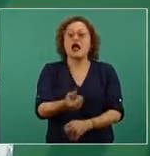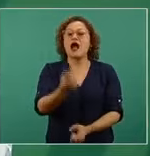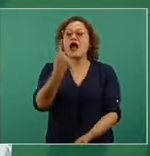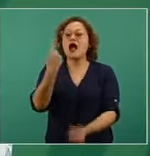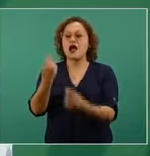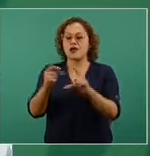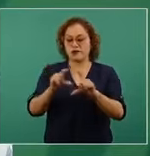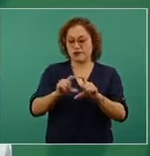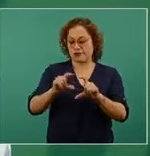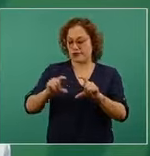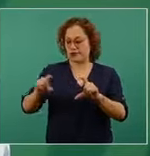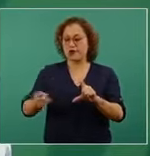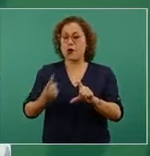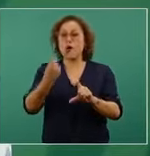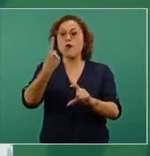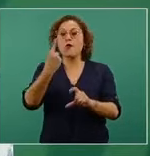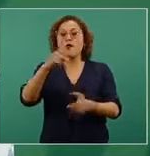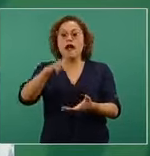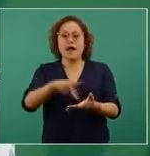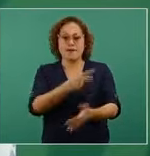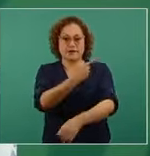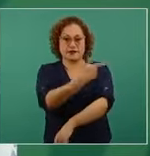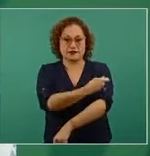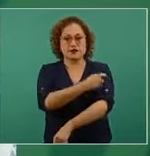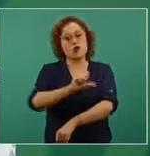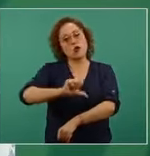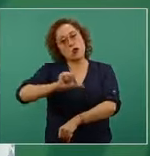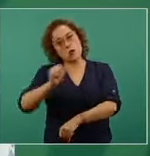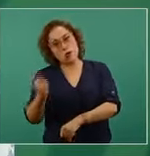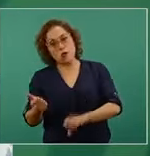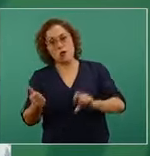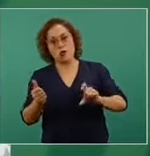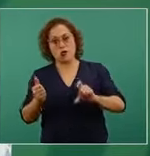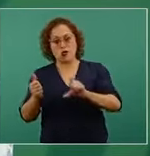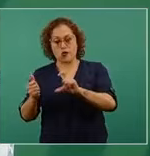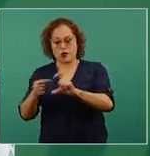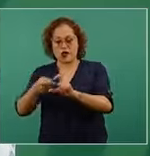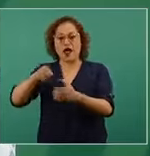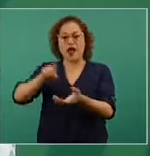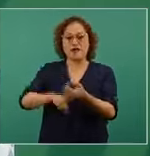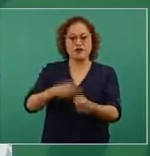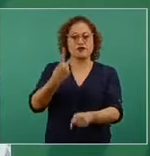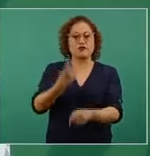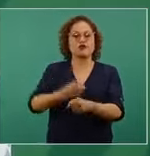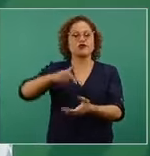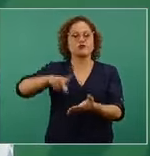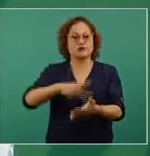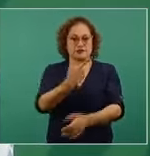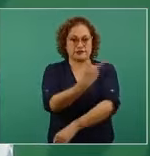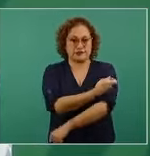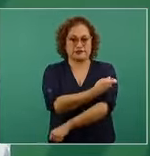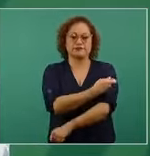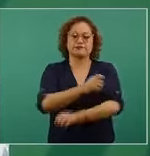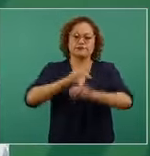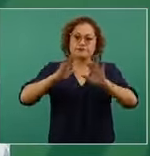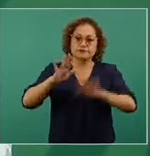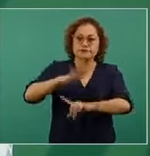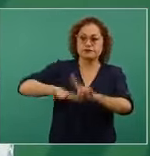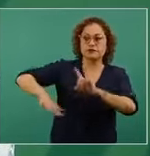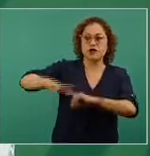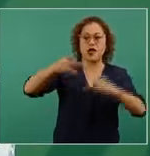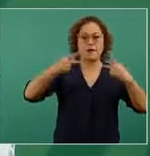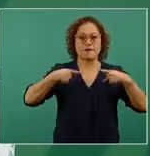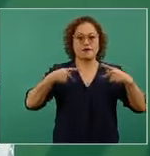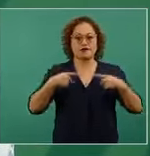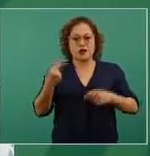de unidosis y otras vacunas son de aplicación de dos dosis entonces igual si la propia población requiere un